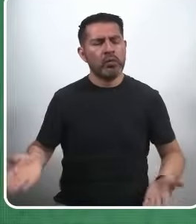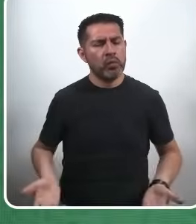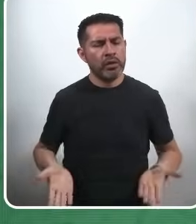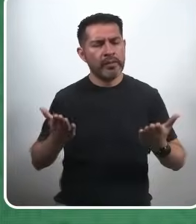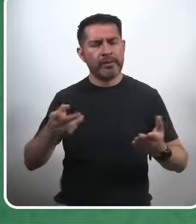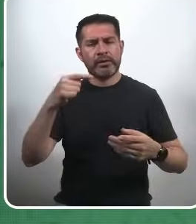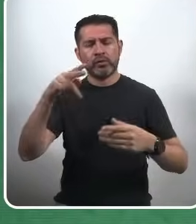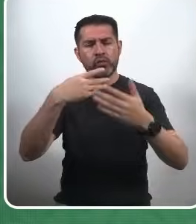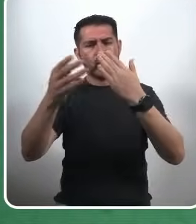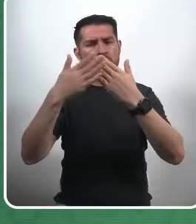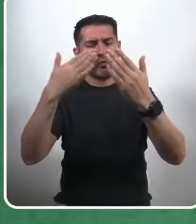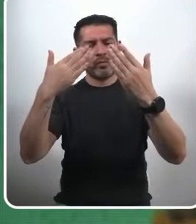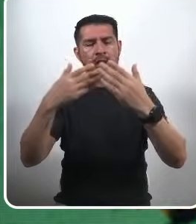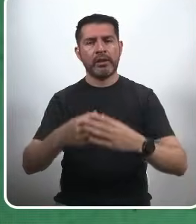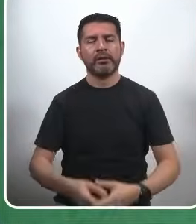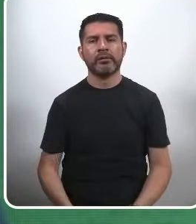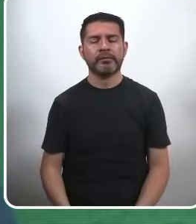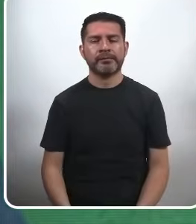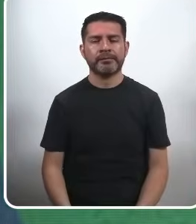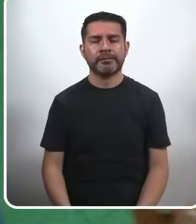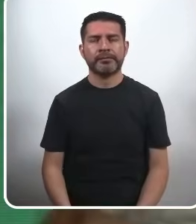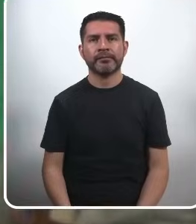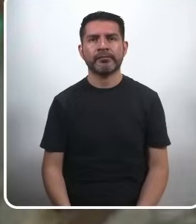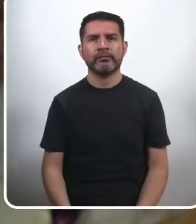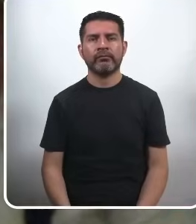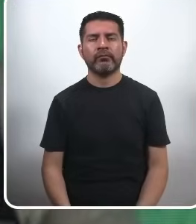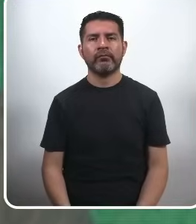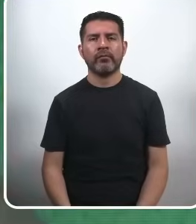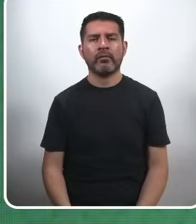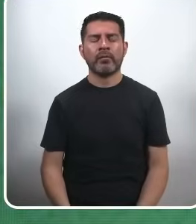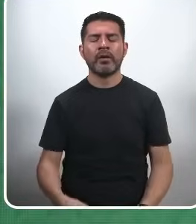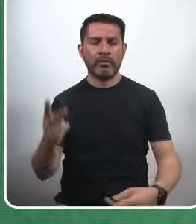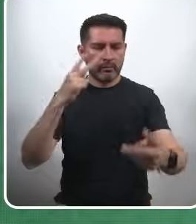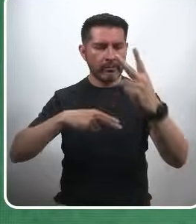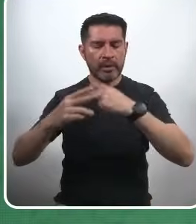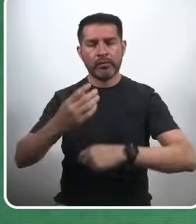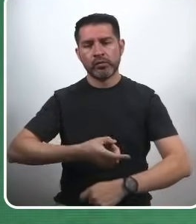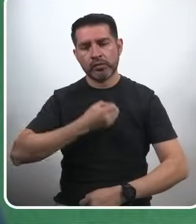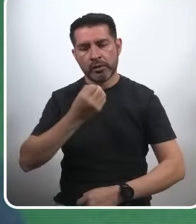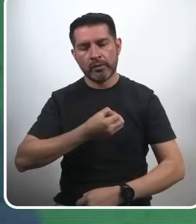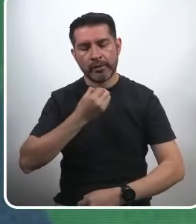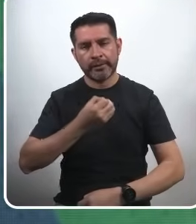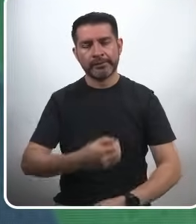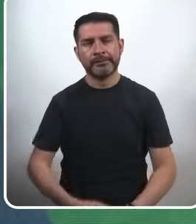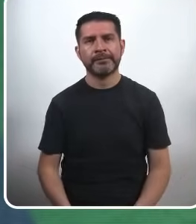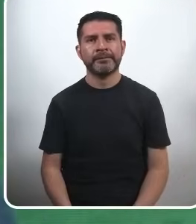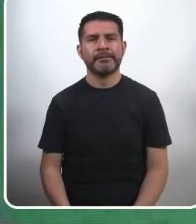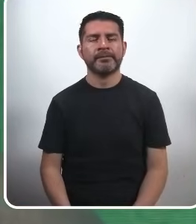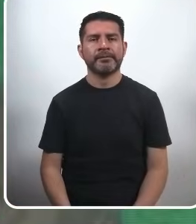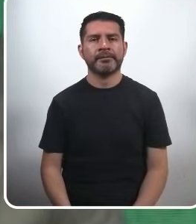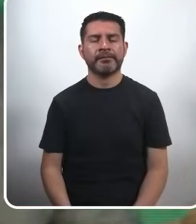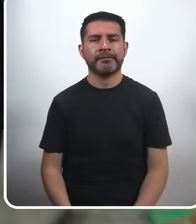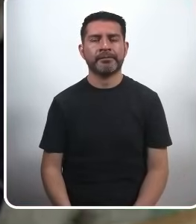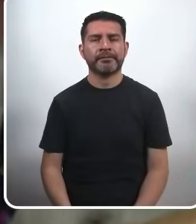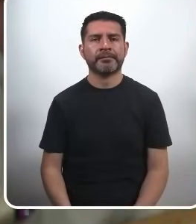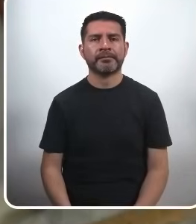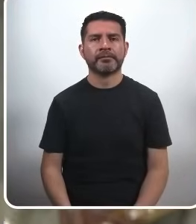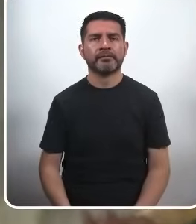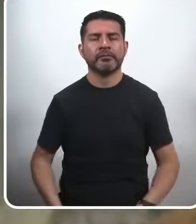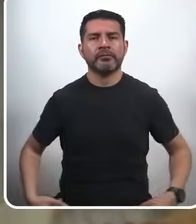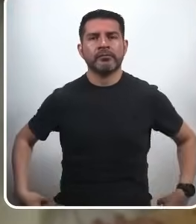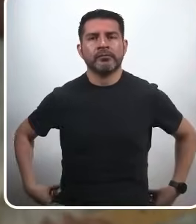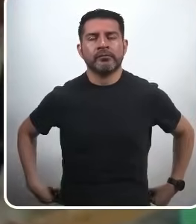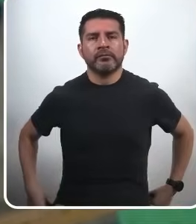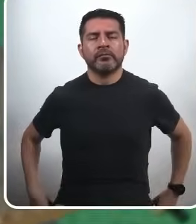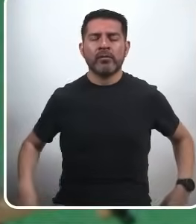cielo o como usted quiera. Tome una postura de oración, unos segundos nada más. los ojos cerrados. Y